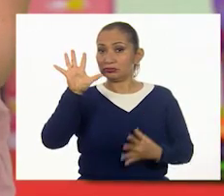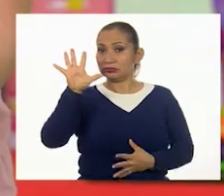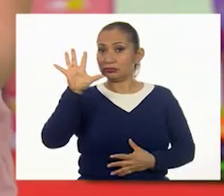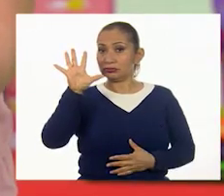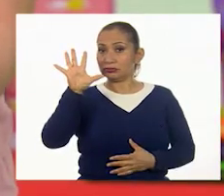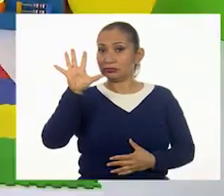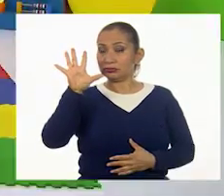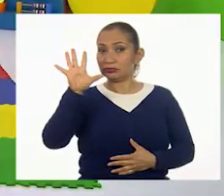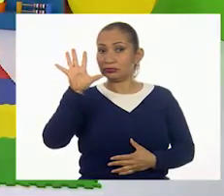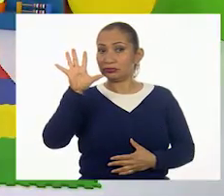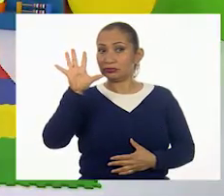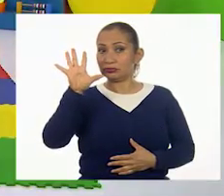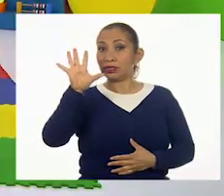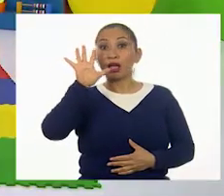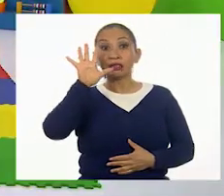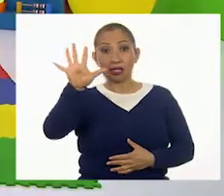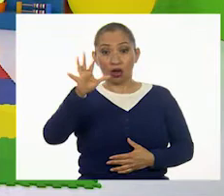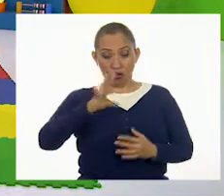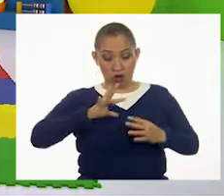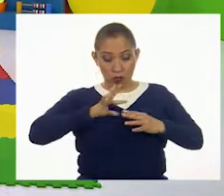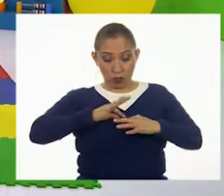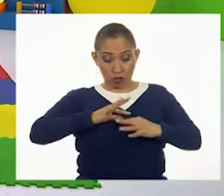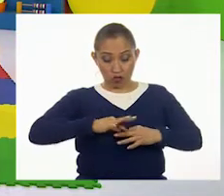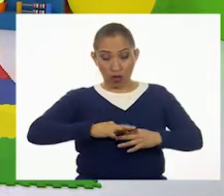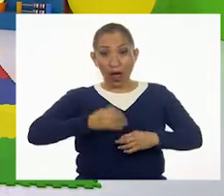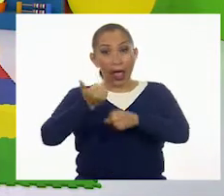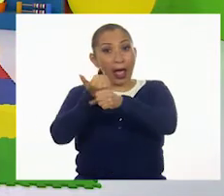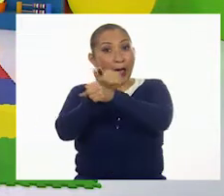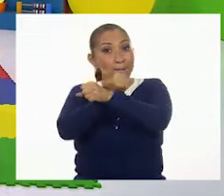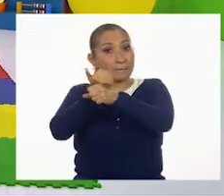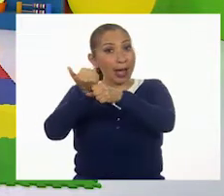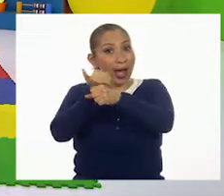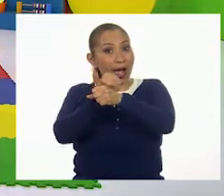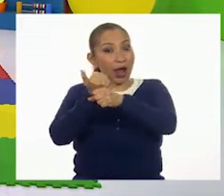1, 2, 3, 4, 5. Son 5 botones amarillos.